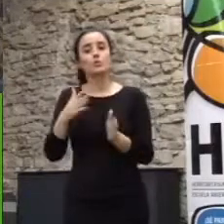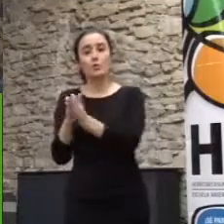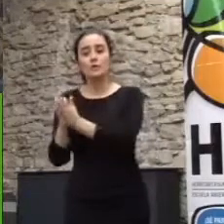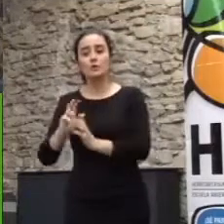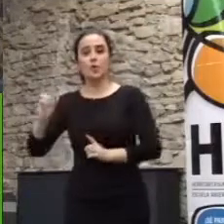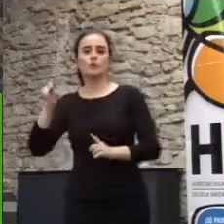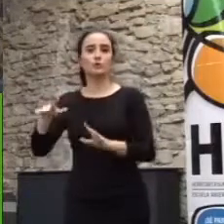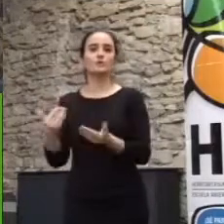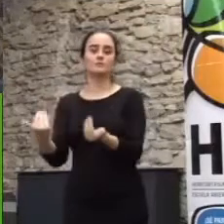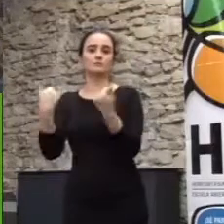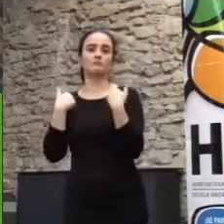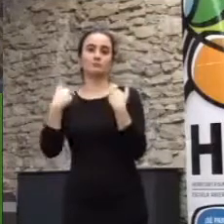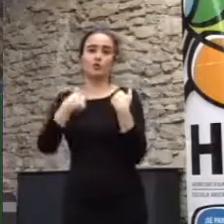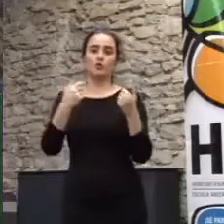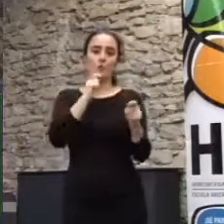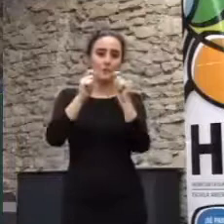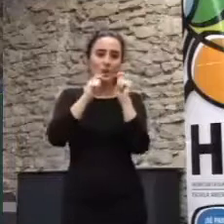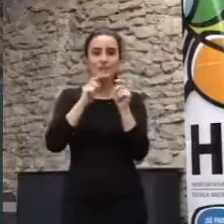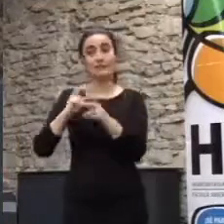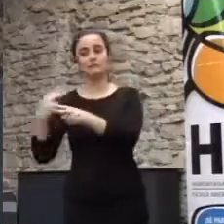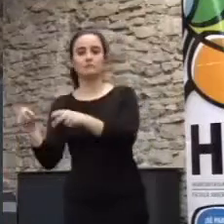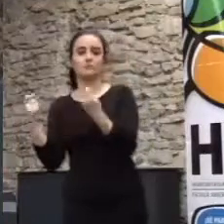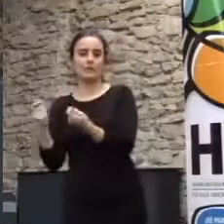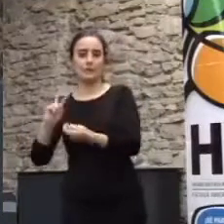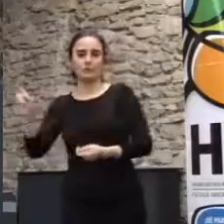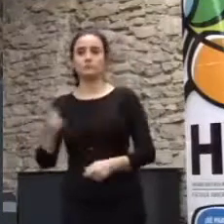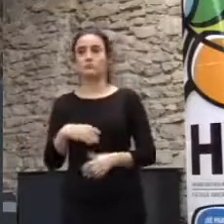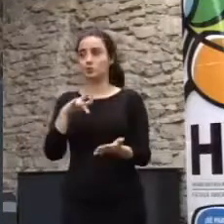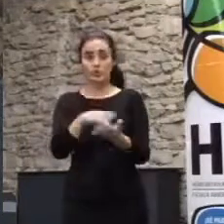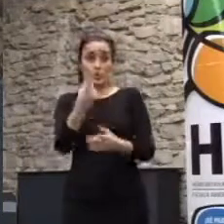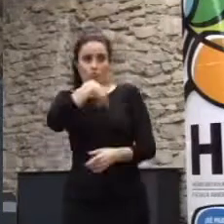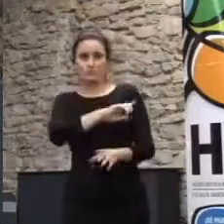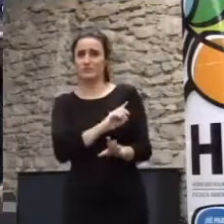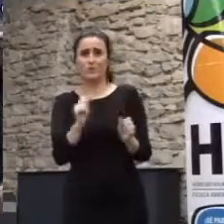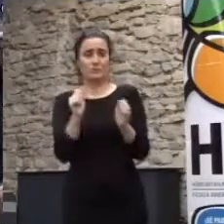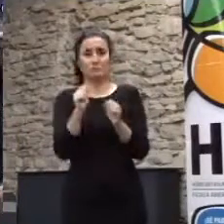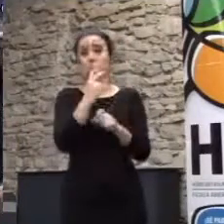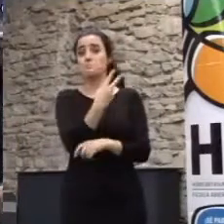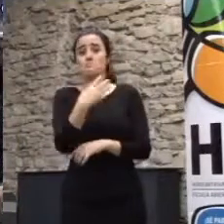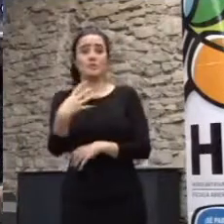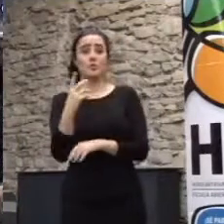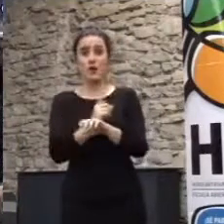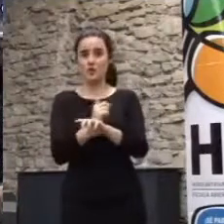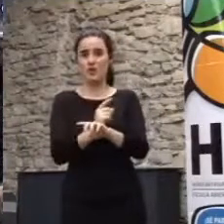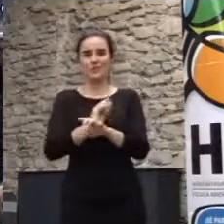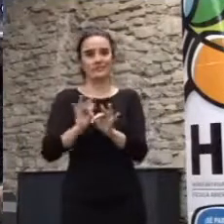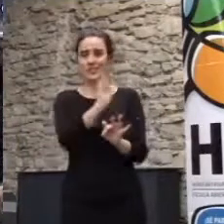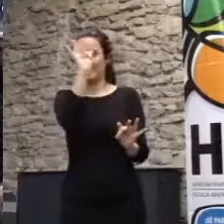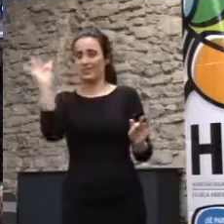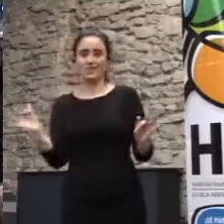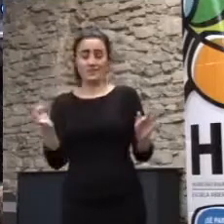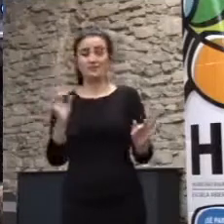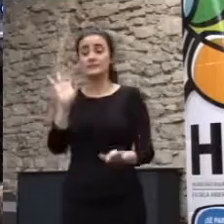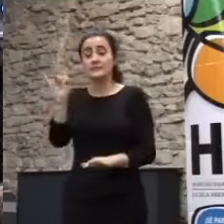compañeros que hacen la parte periodística. Sí, lo vuestro son 24 horas al día también, bueno, todos los medios en definitiva, pero vosotros, claro, tenéis que estar ahí. Es